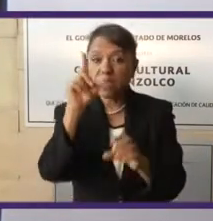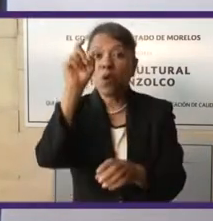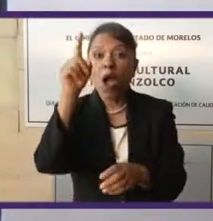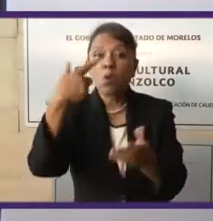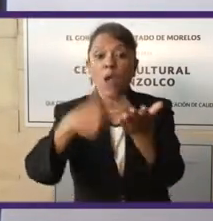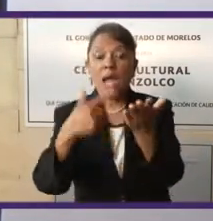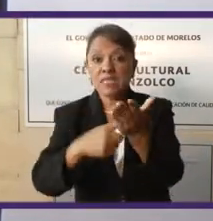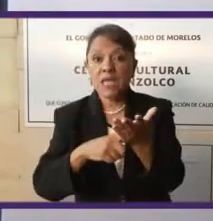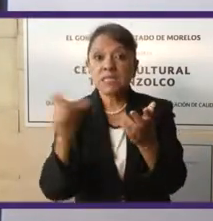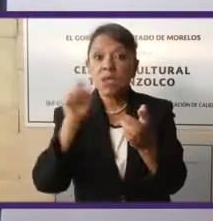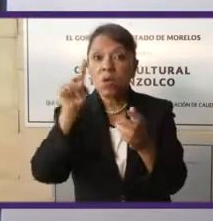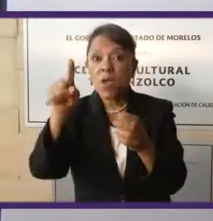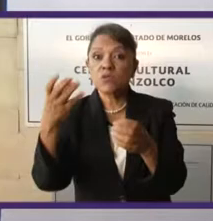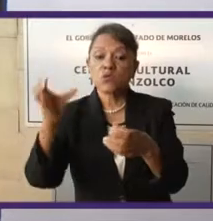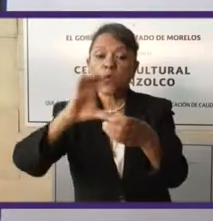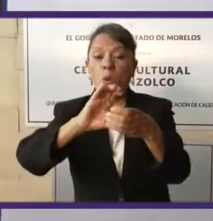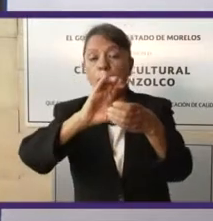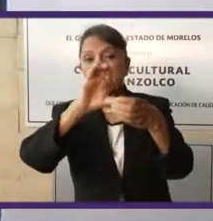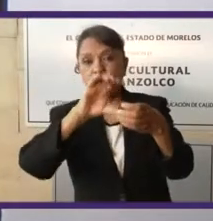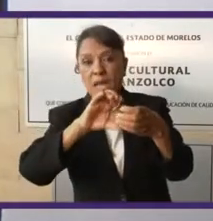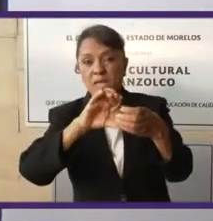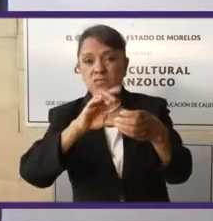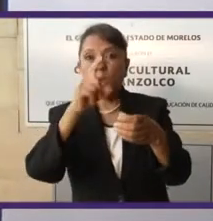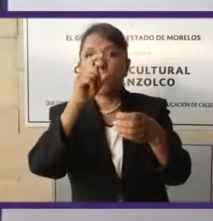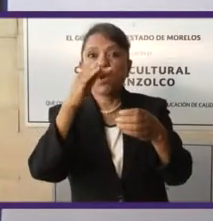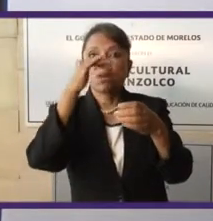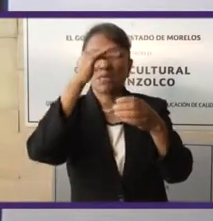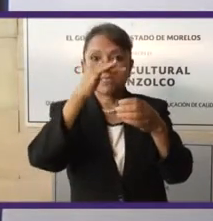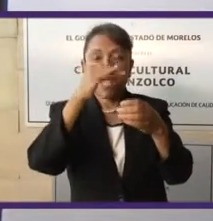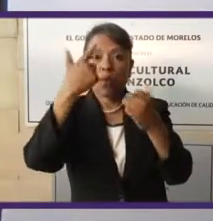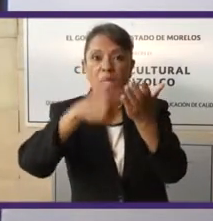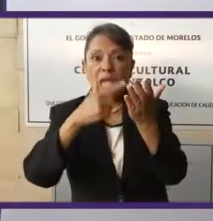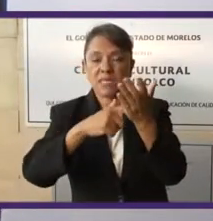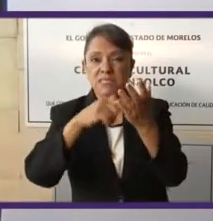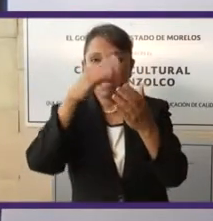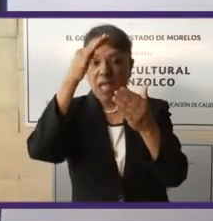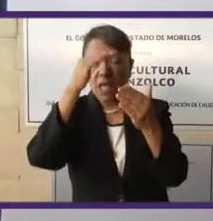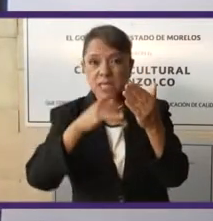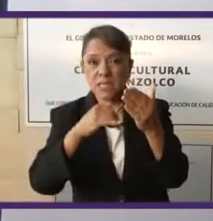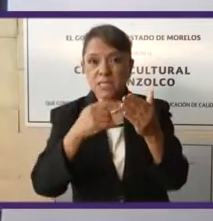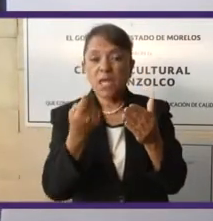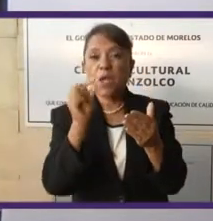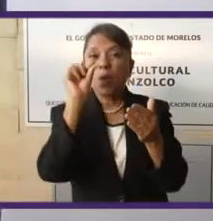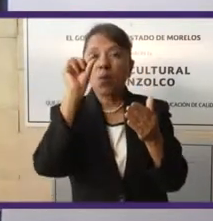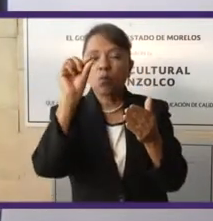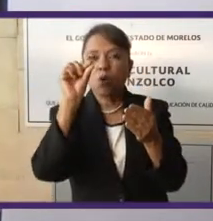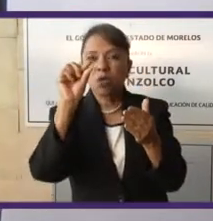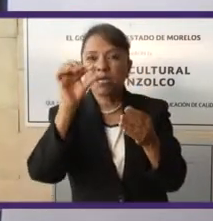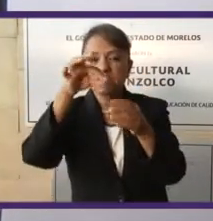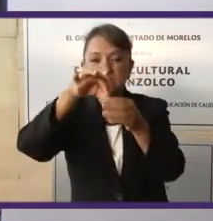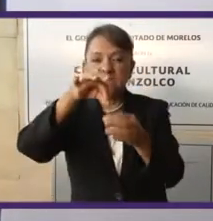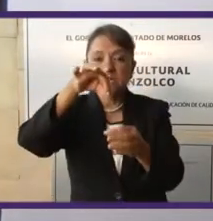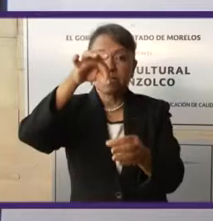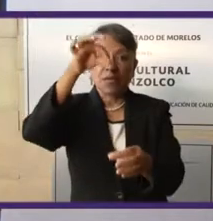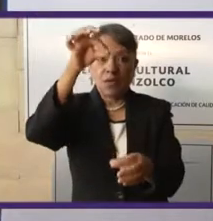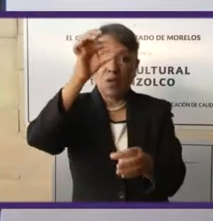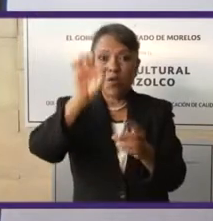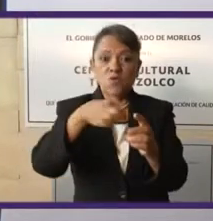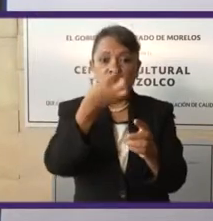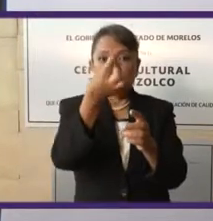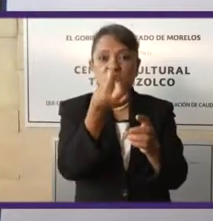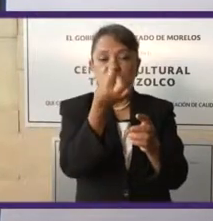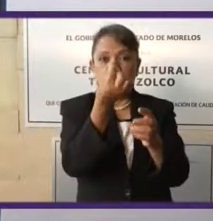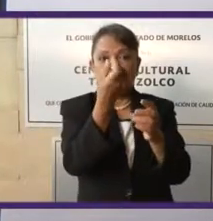cuando tú lo pones en un vaso, pones el agua, pones el aceite y le pones un pabilo y lo enciendes, entonces